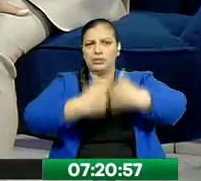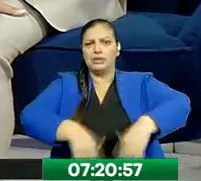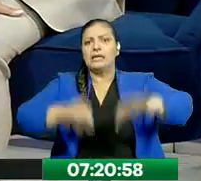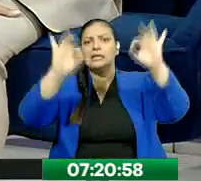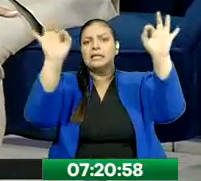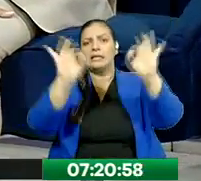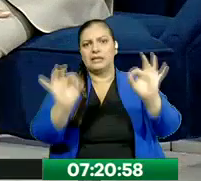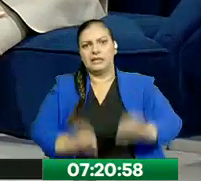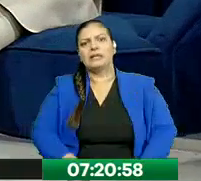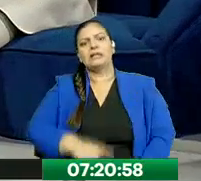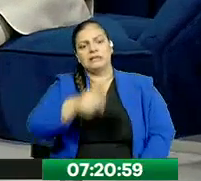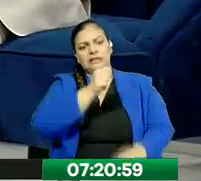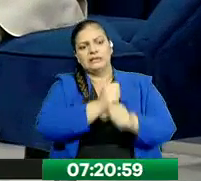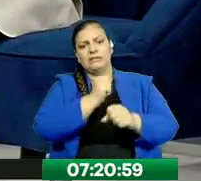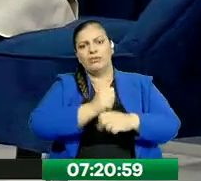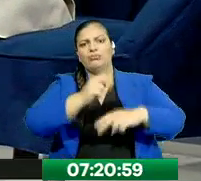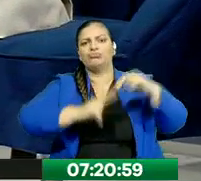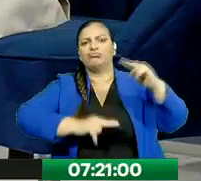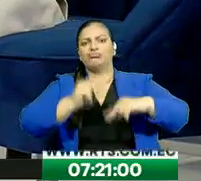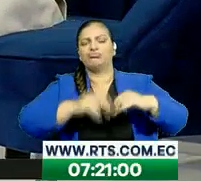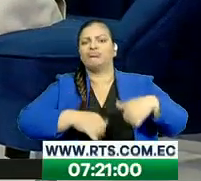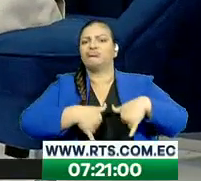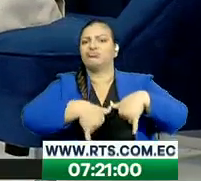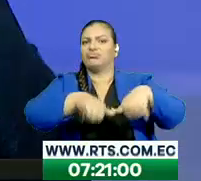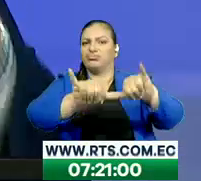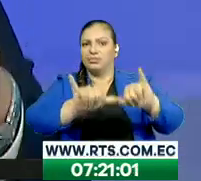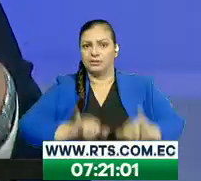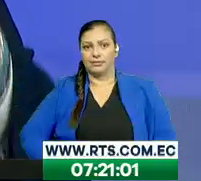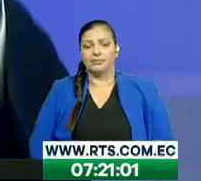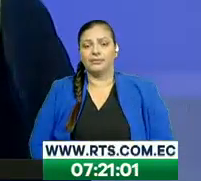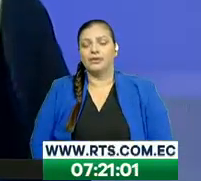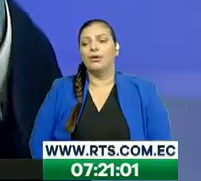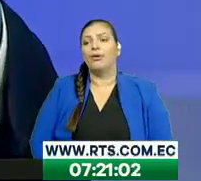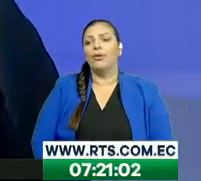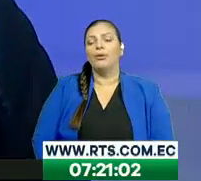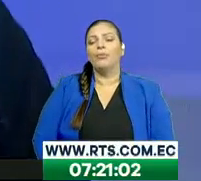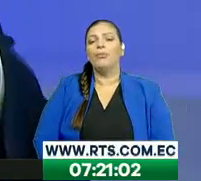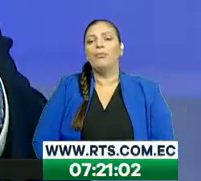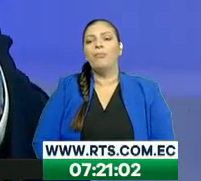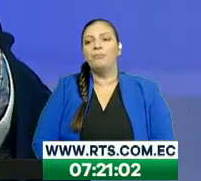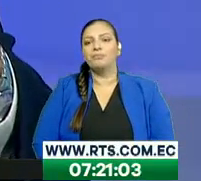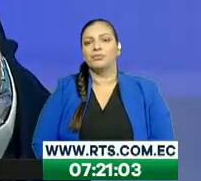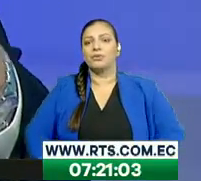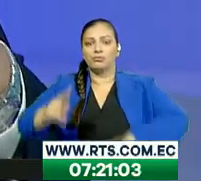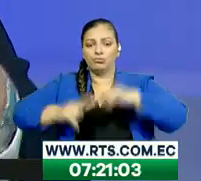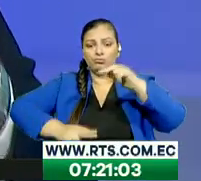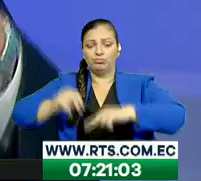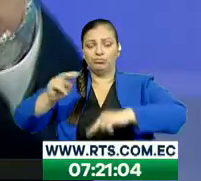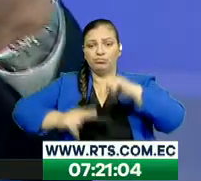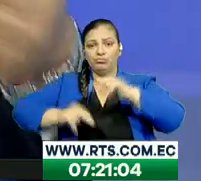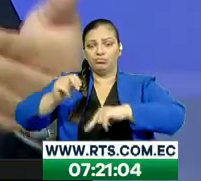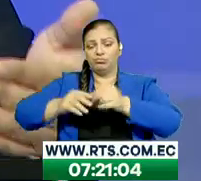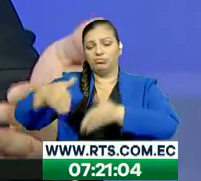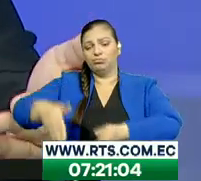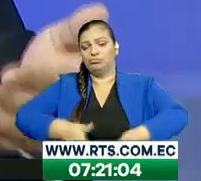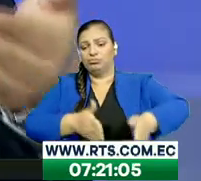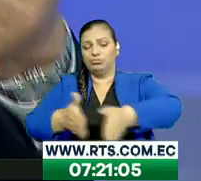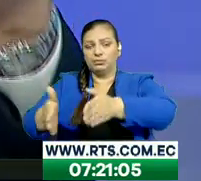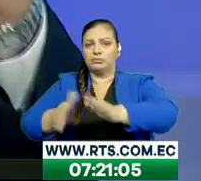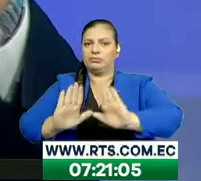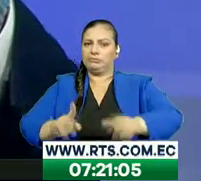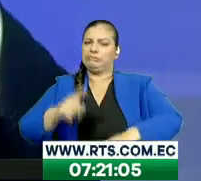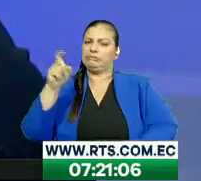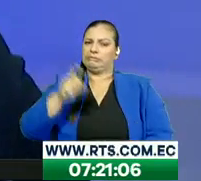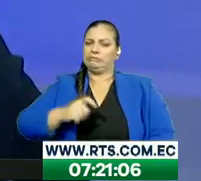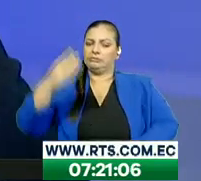país, se beneficien los ciudadanos y también se beneficie el sector de la producción. Tiene que ir destinado a la construcción de carreteras, pero a través de un cobro de peaje, haber